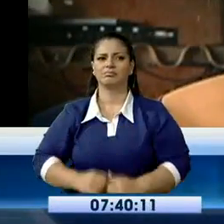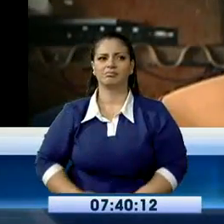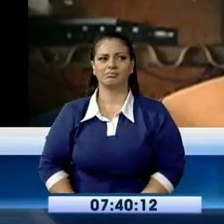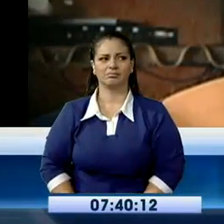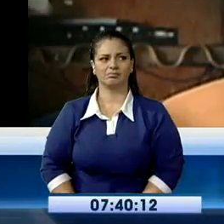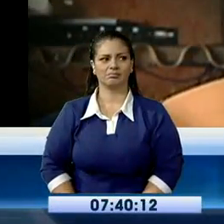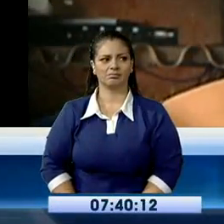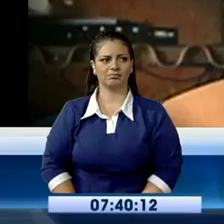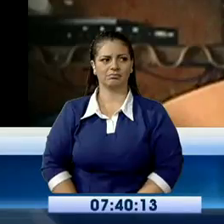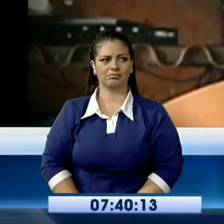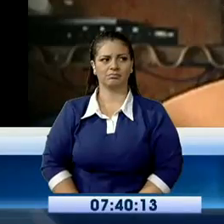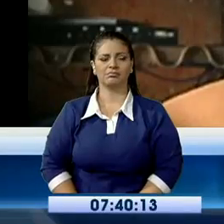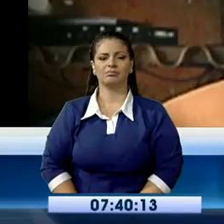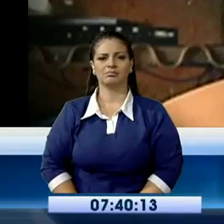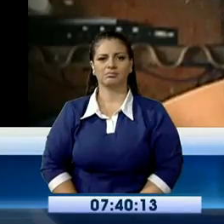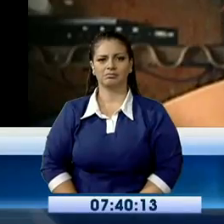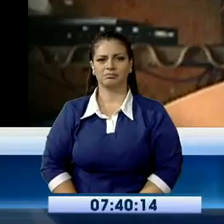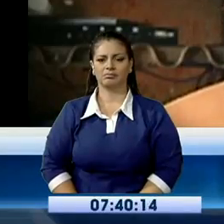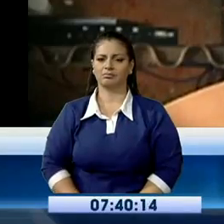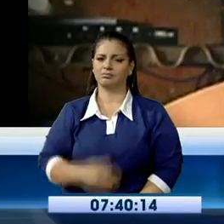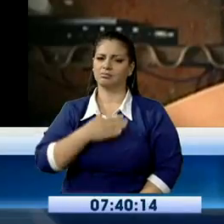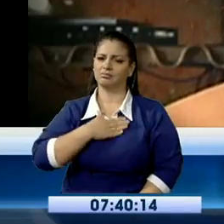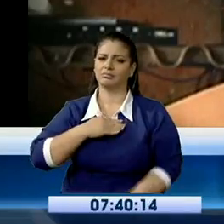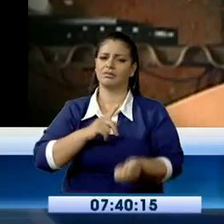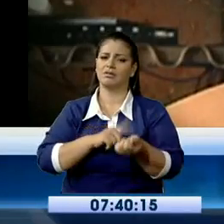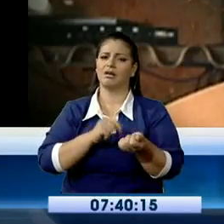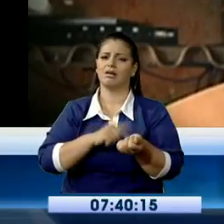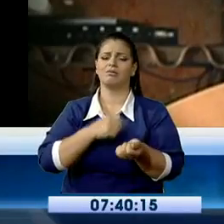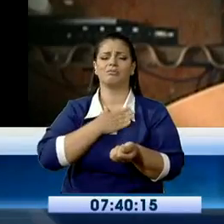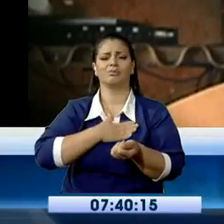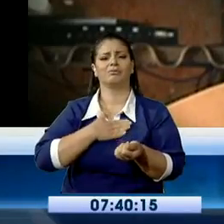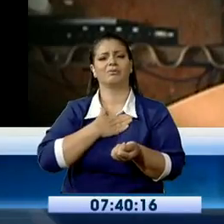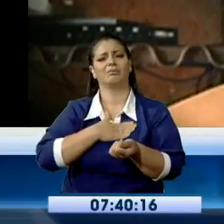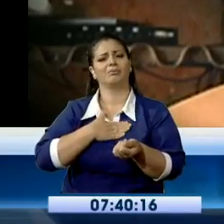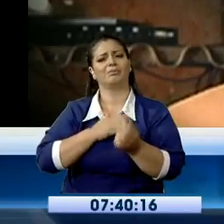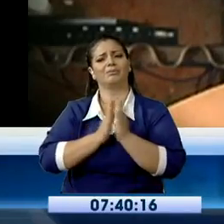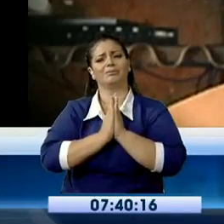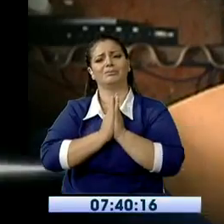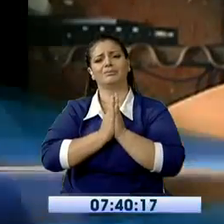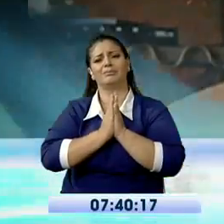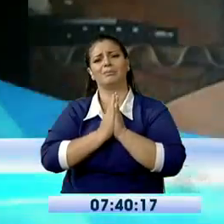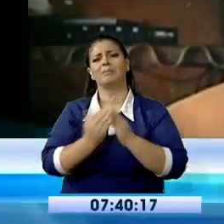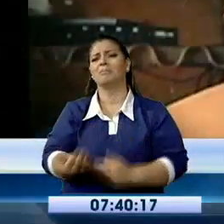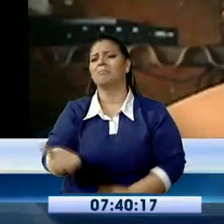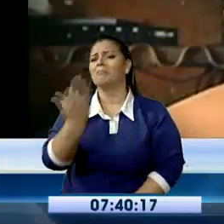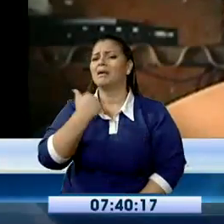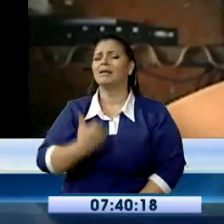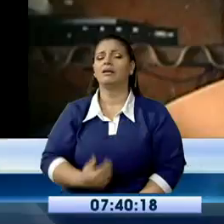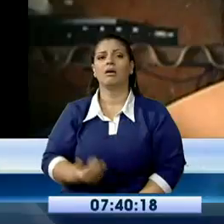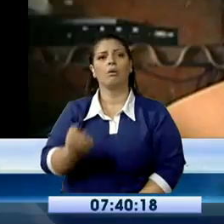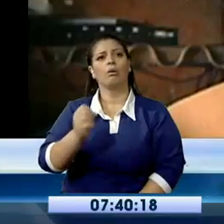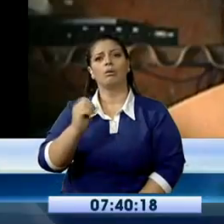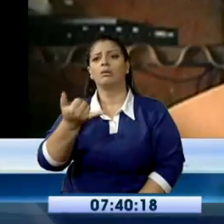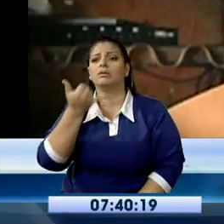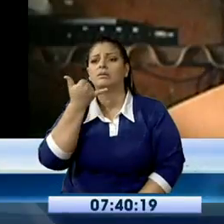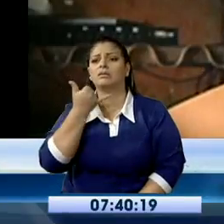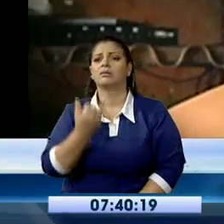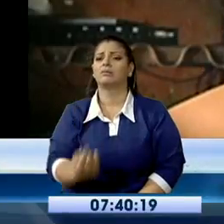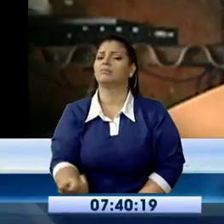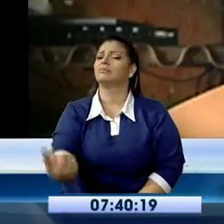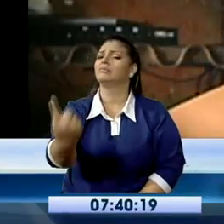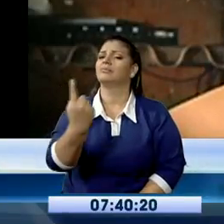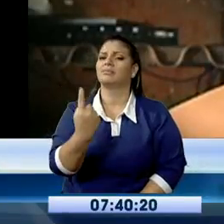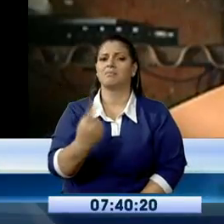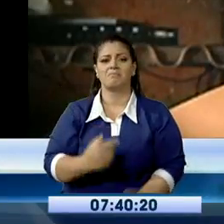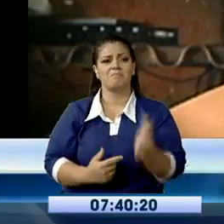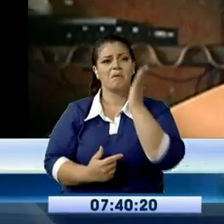Si tú estás en algún lado, Carlos, por favor, ven, llama, no sé, acércate. Porque mi mami y